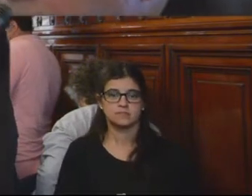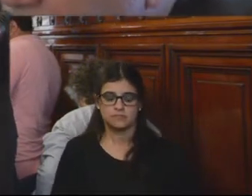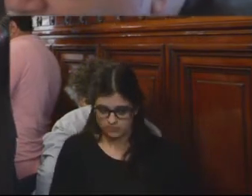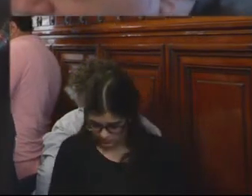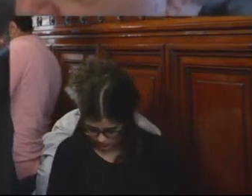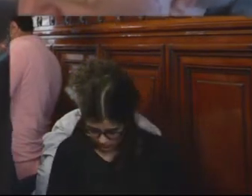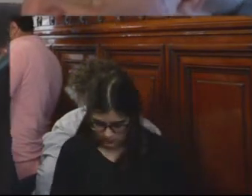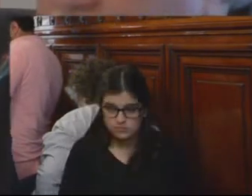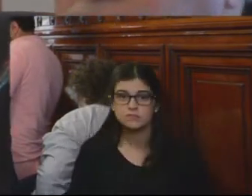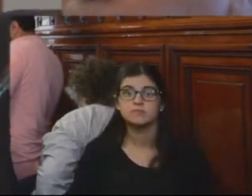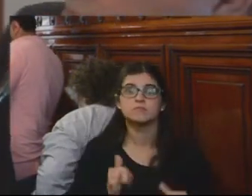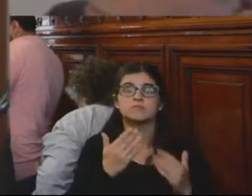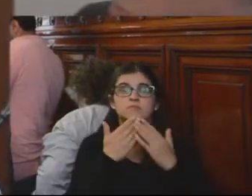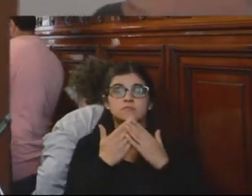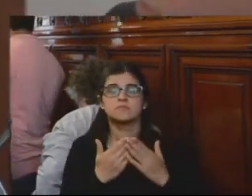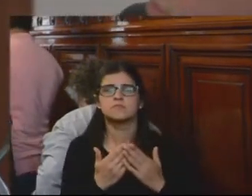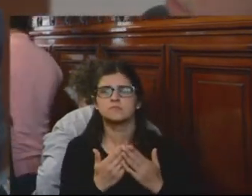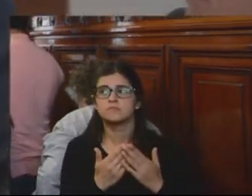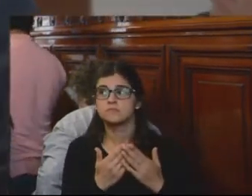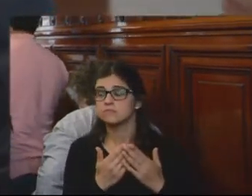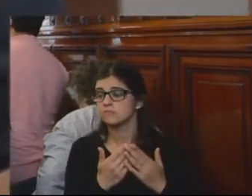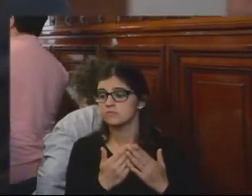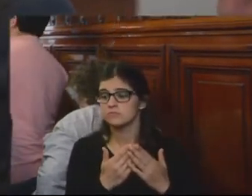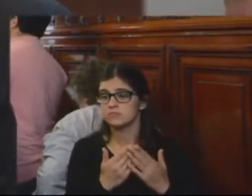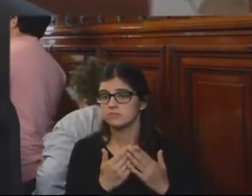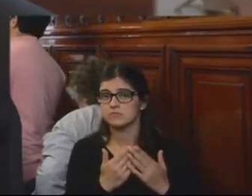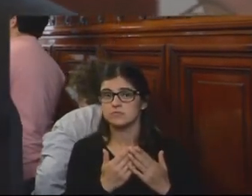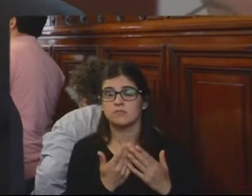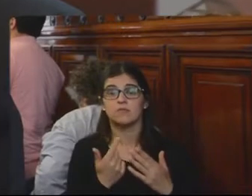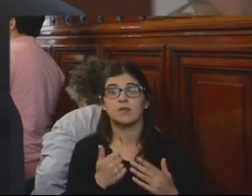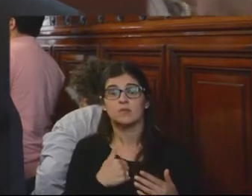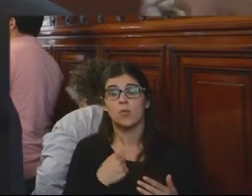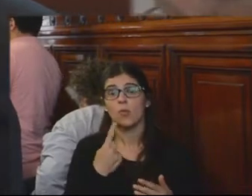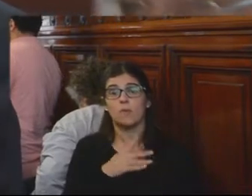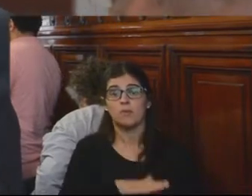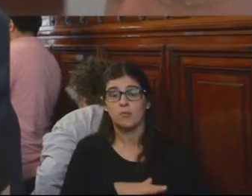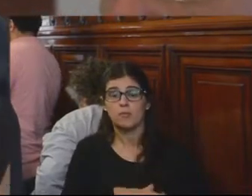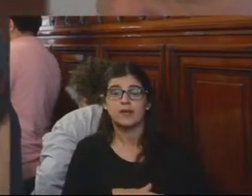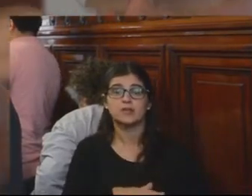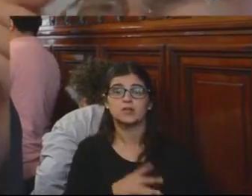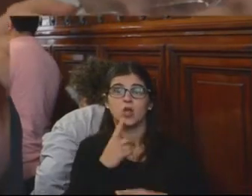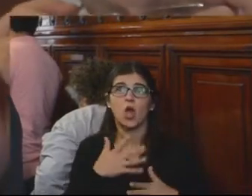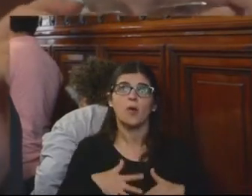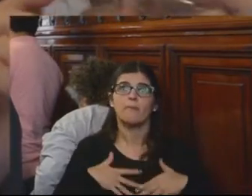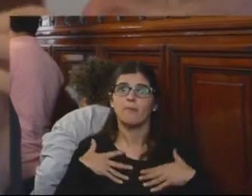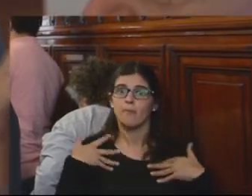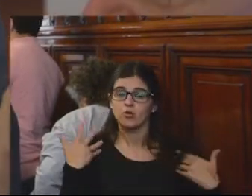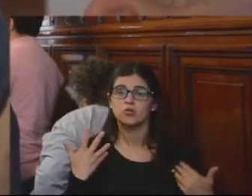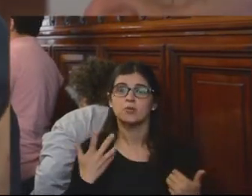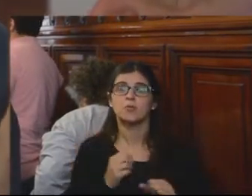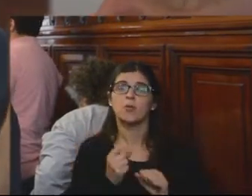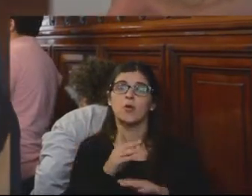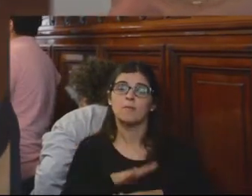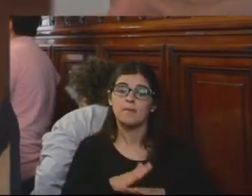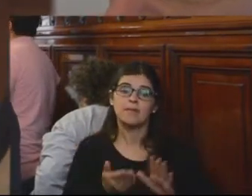gracias presidente es para mí un momento de muy fuerte emoción quizá de los momentos